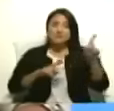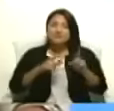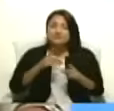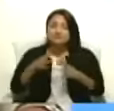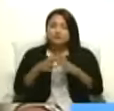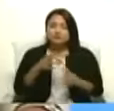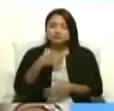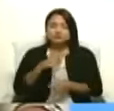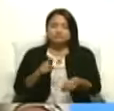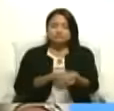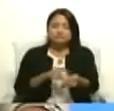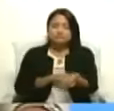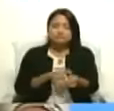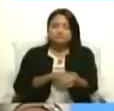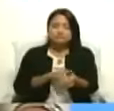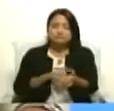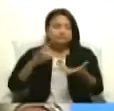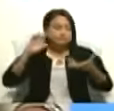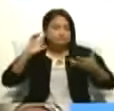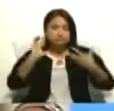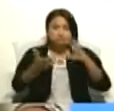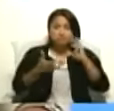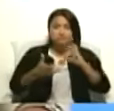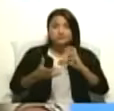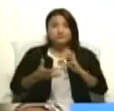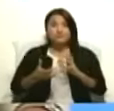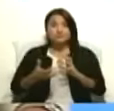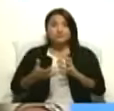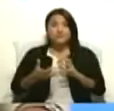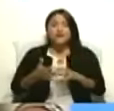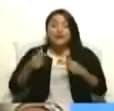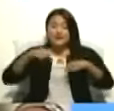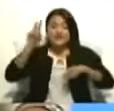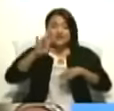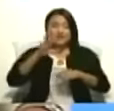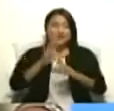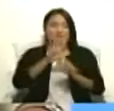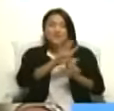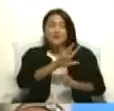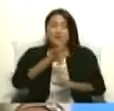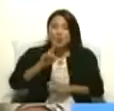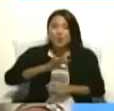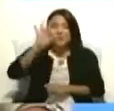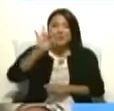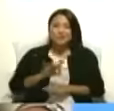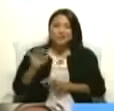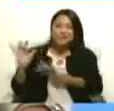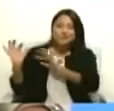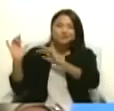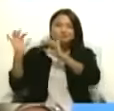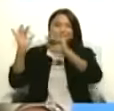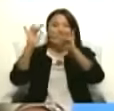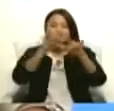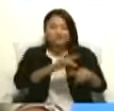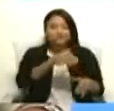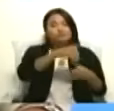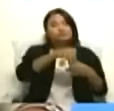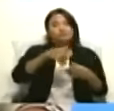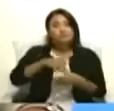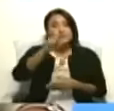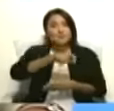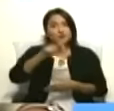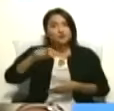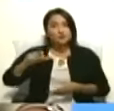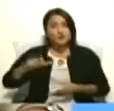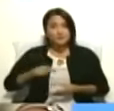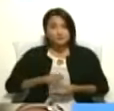es que hubo una importantísima participación de más de 51 por de las venezolanas y los